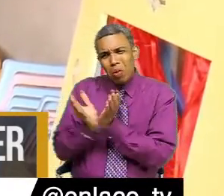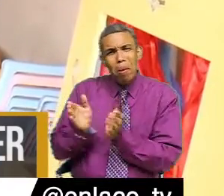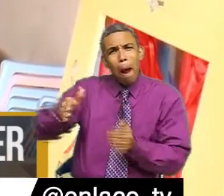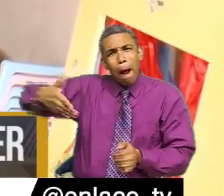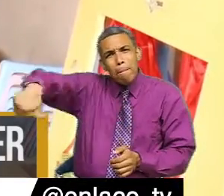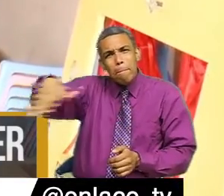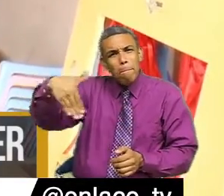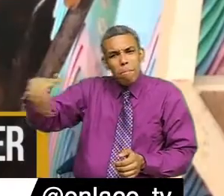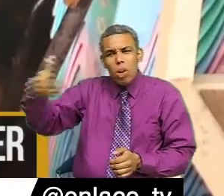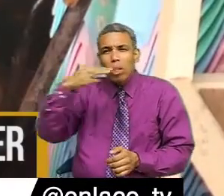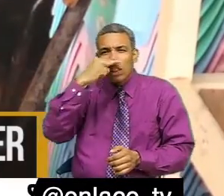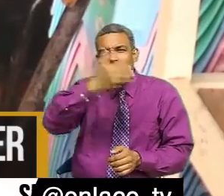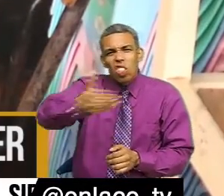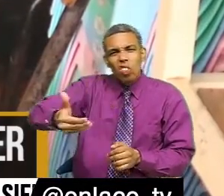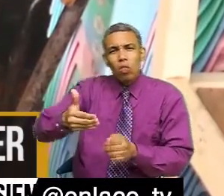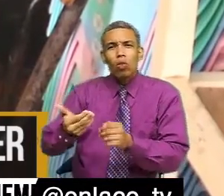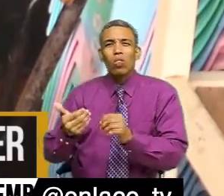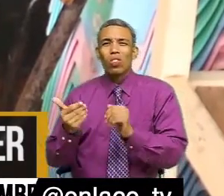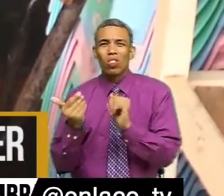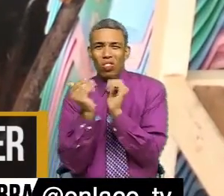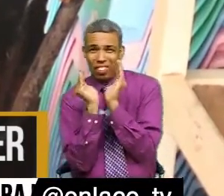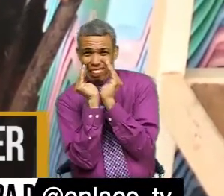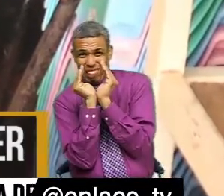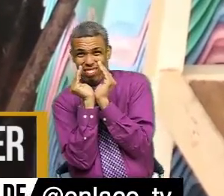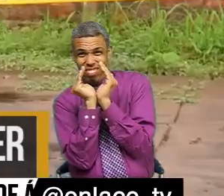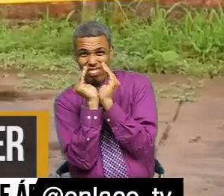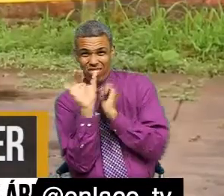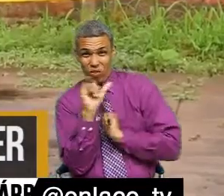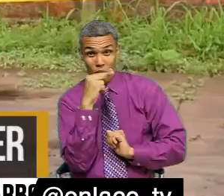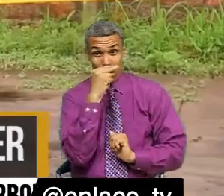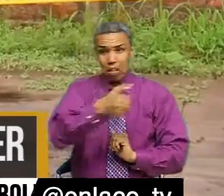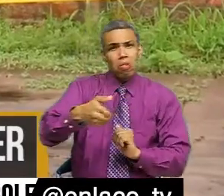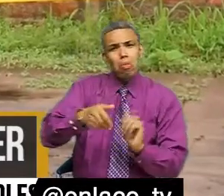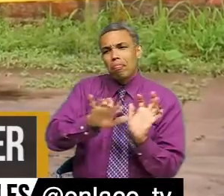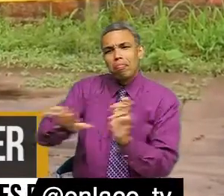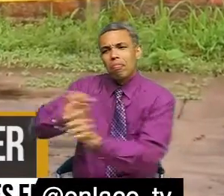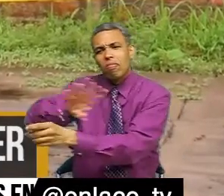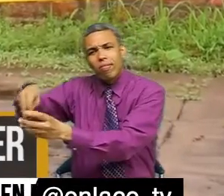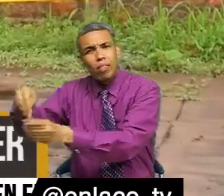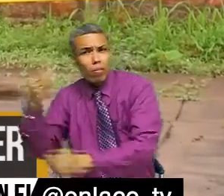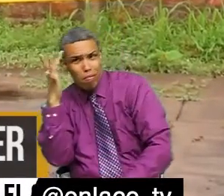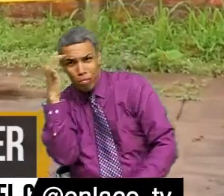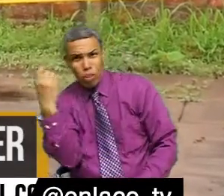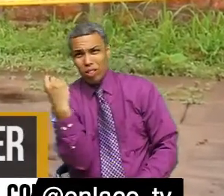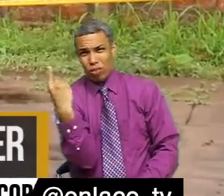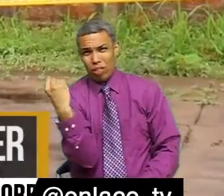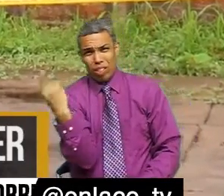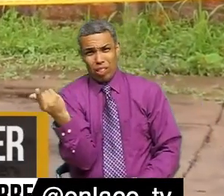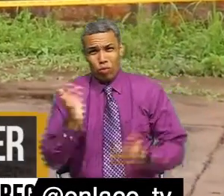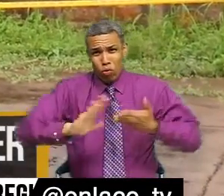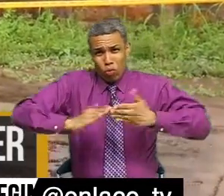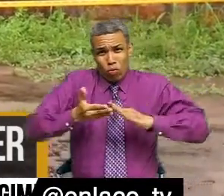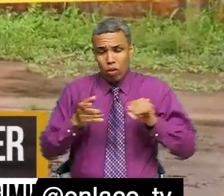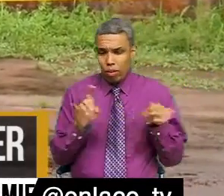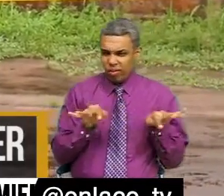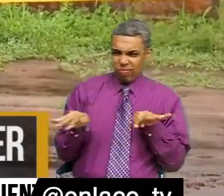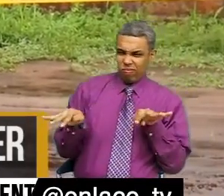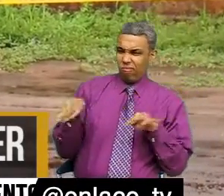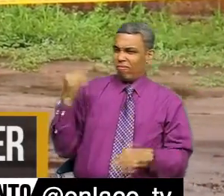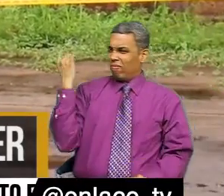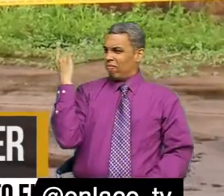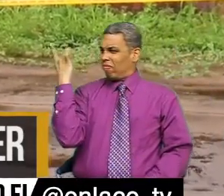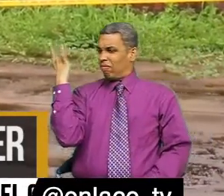maneja la ESAT, Escuela de Superior Administración Pública. Es que lo que no entendemos como comunidad, ¿a qué jugamos los